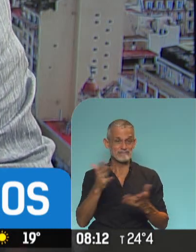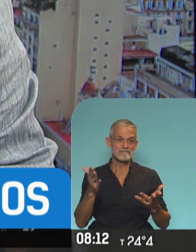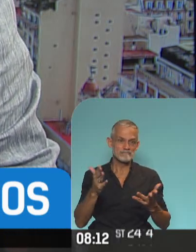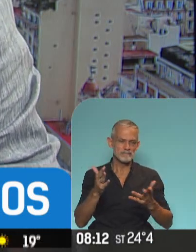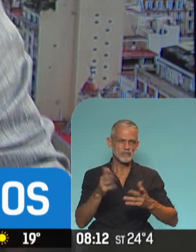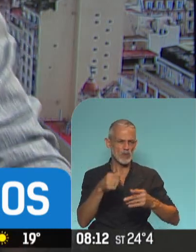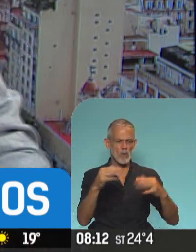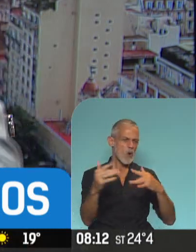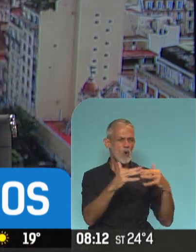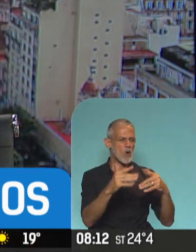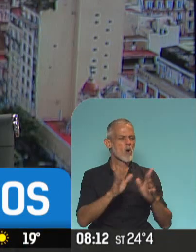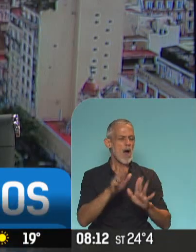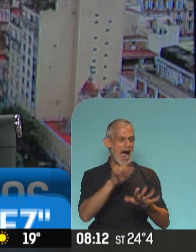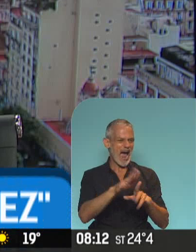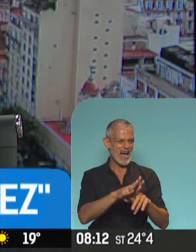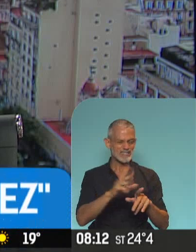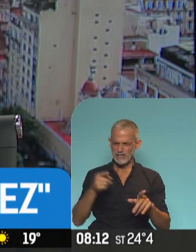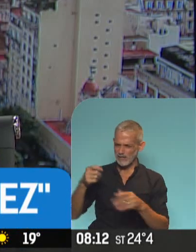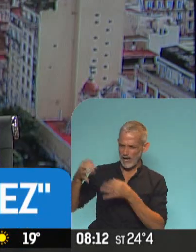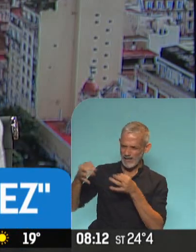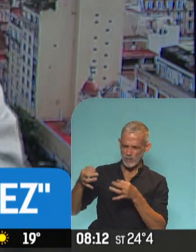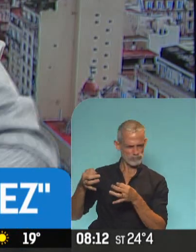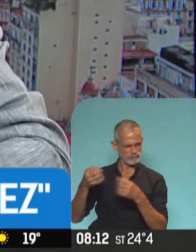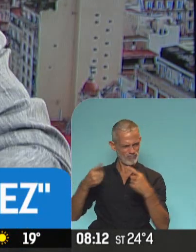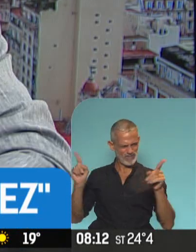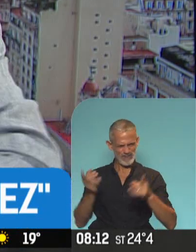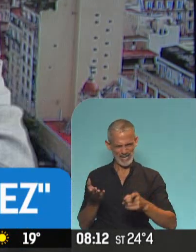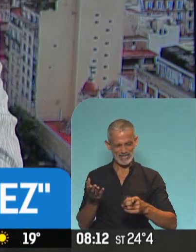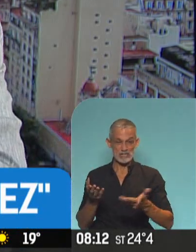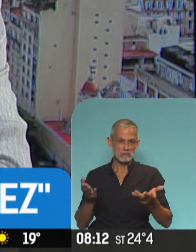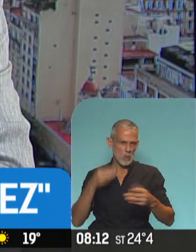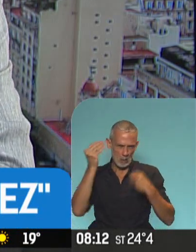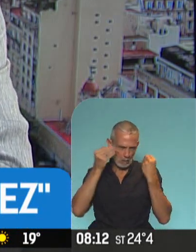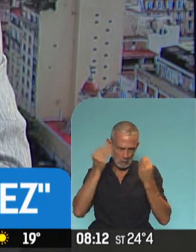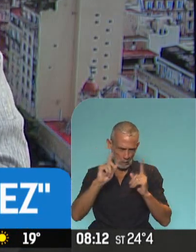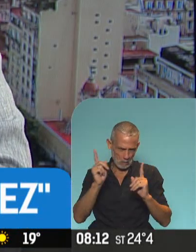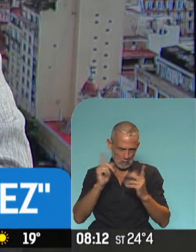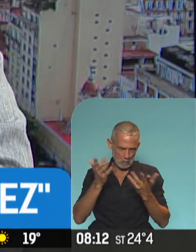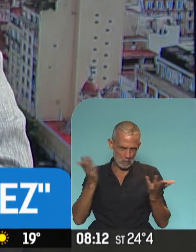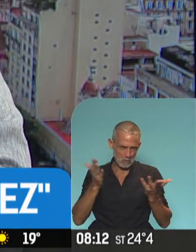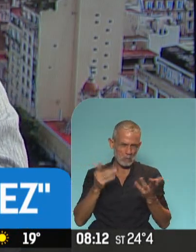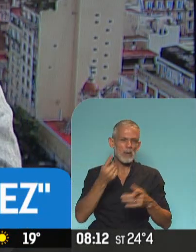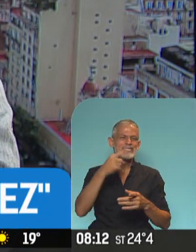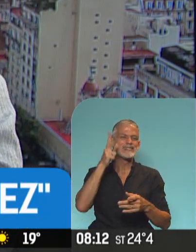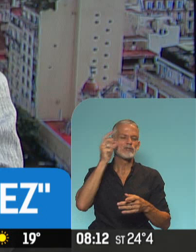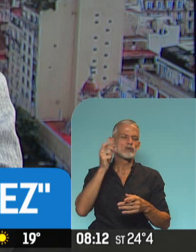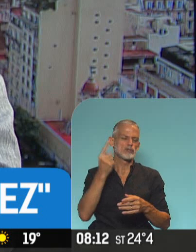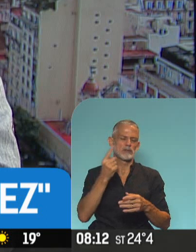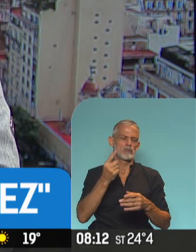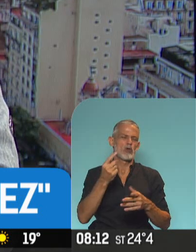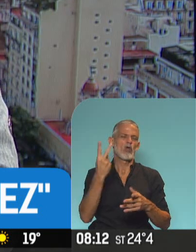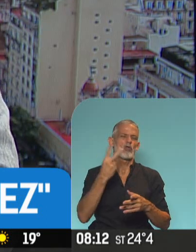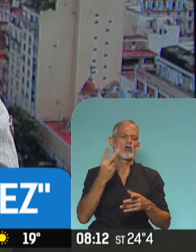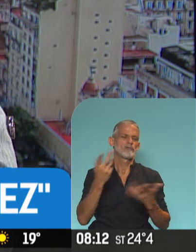tribunal resolvió otro completamente distinto. Tampoco estoy preocupado, creo que esto dura 180 minutos,